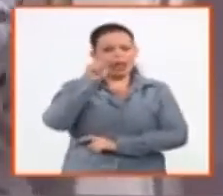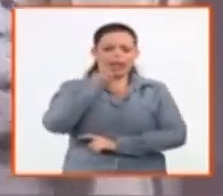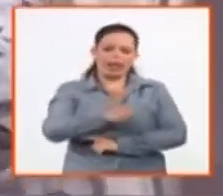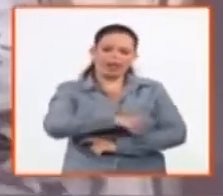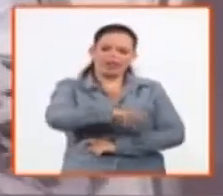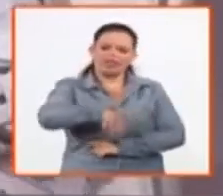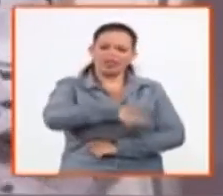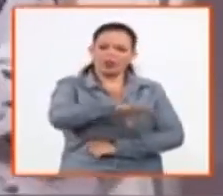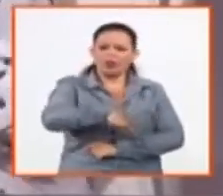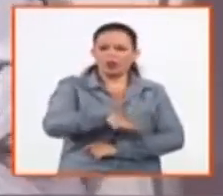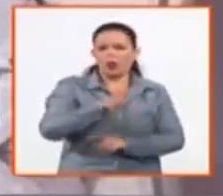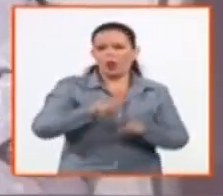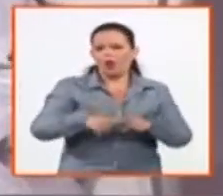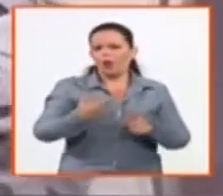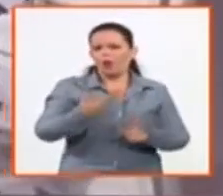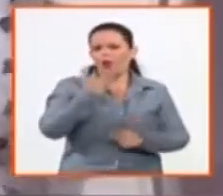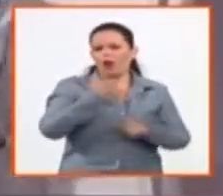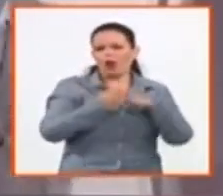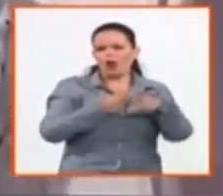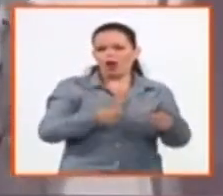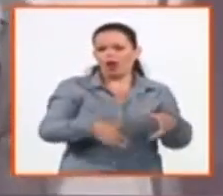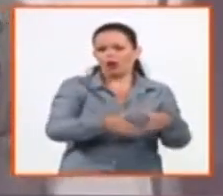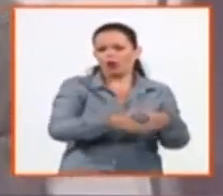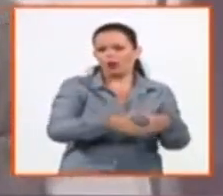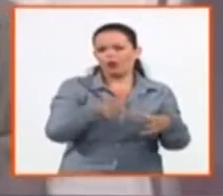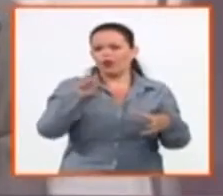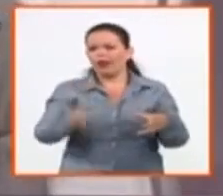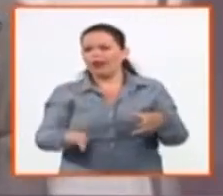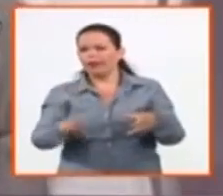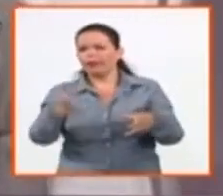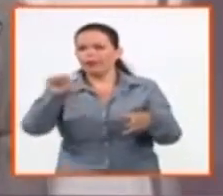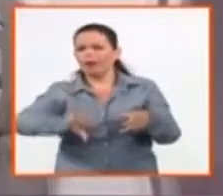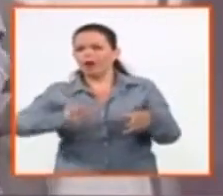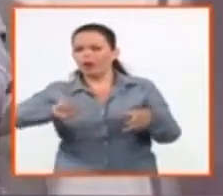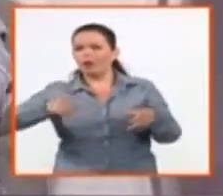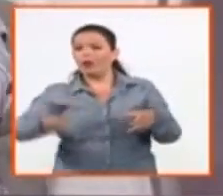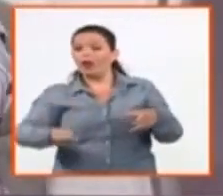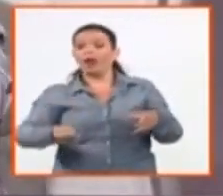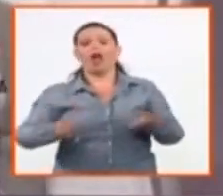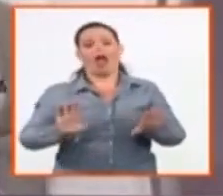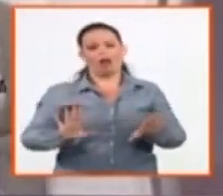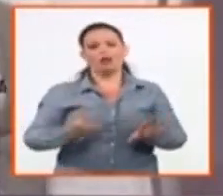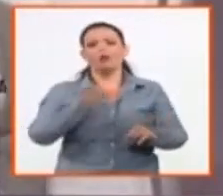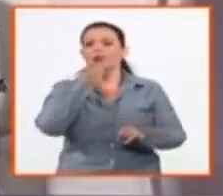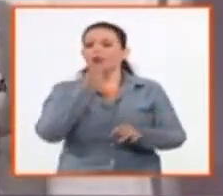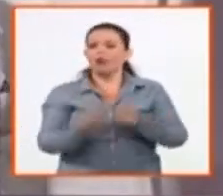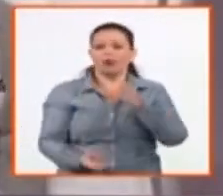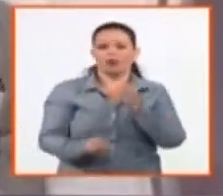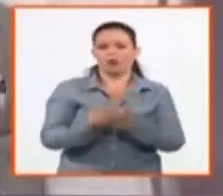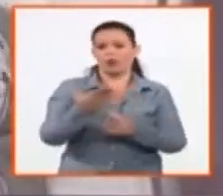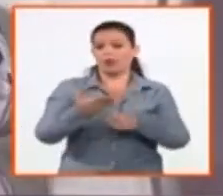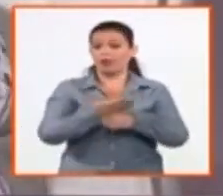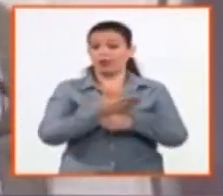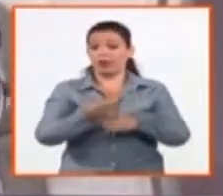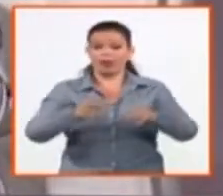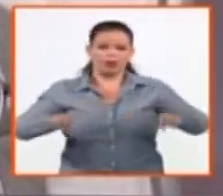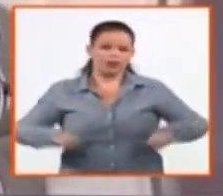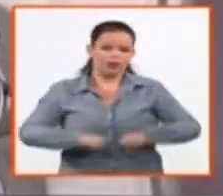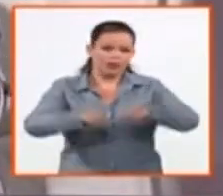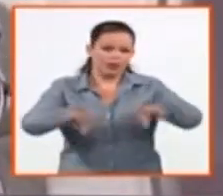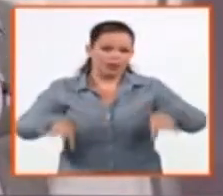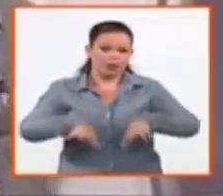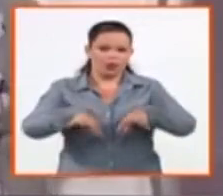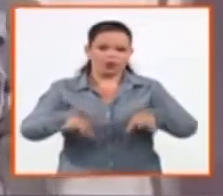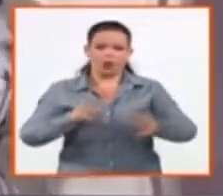pronóstico es muy difícil, tienen que dar una serie de condiciones muy, complejas, y la palabra compleja tiene una